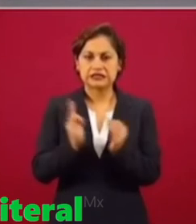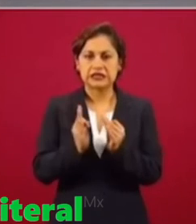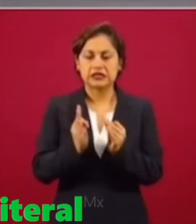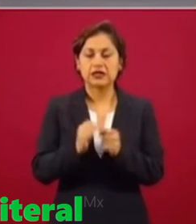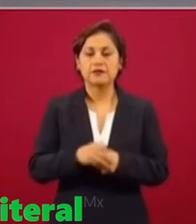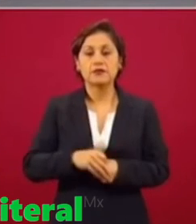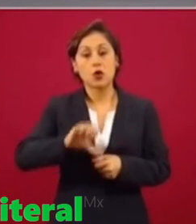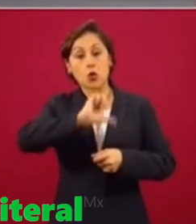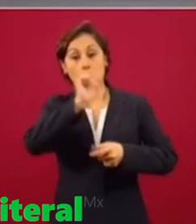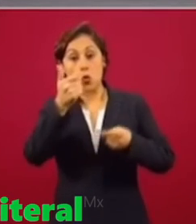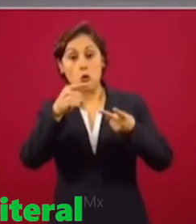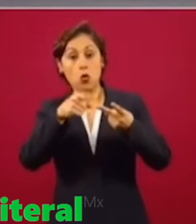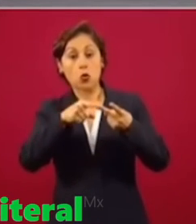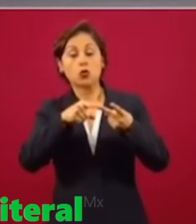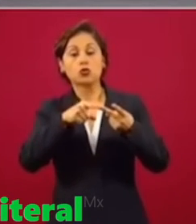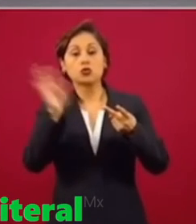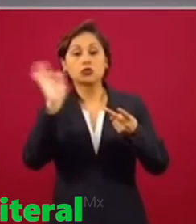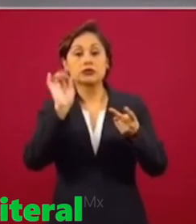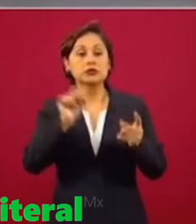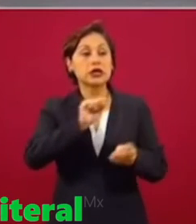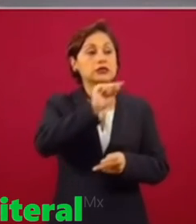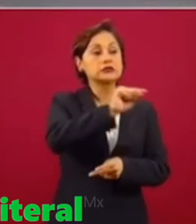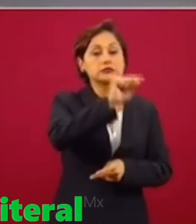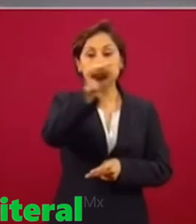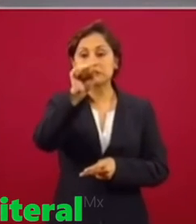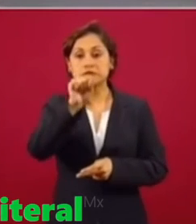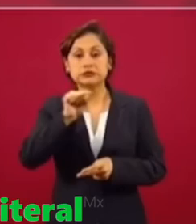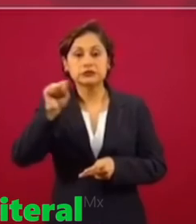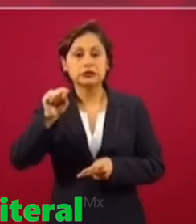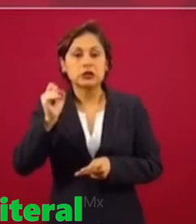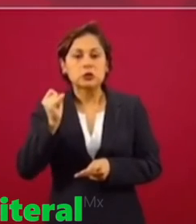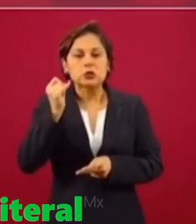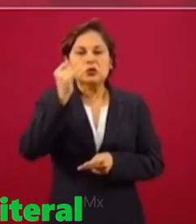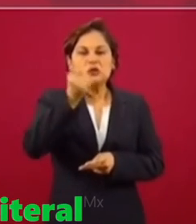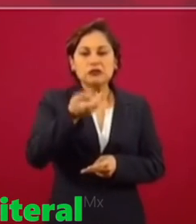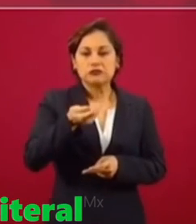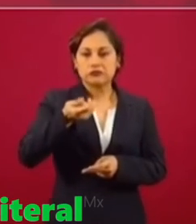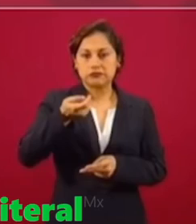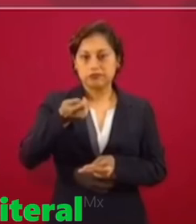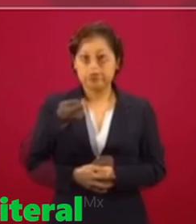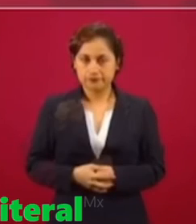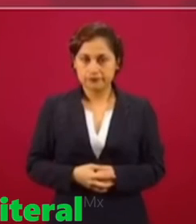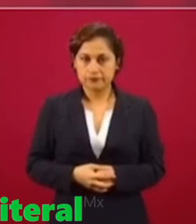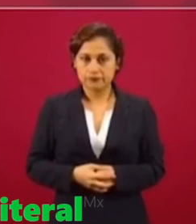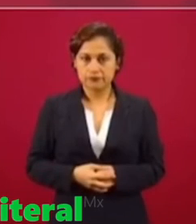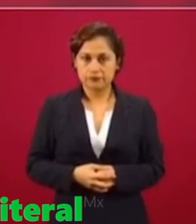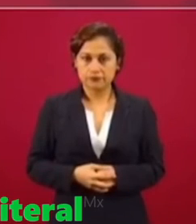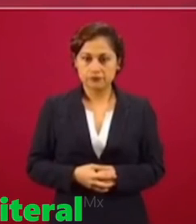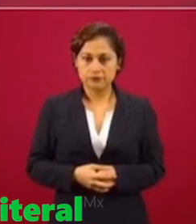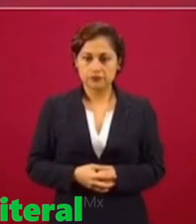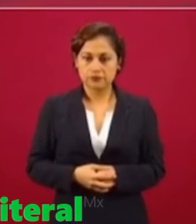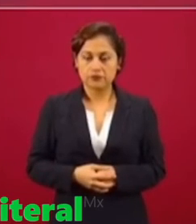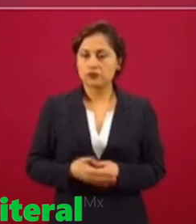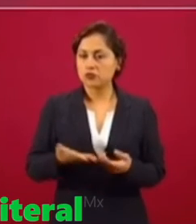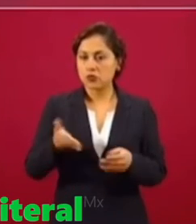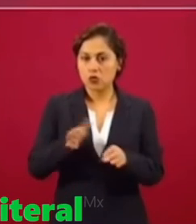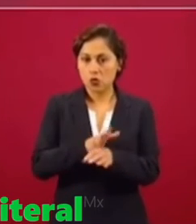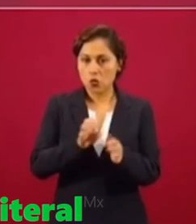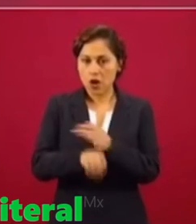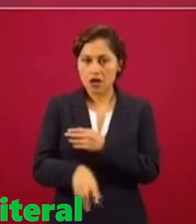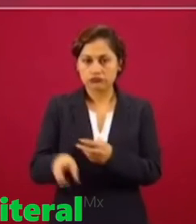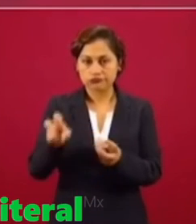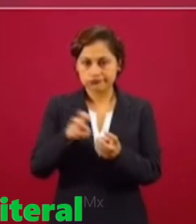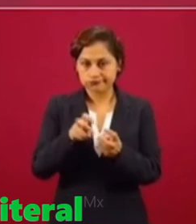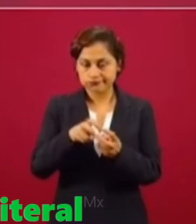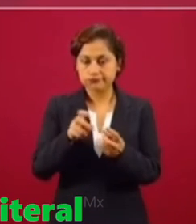Otra, alejarme un poco más sin tomar avión. Tepic,